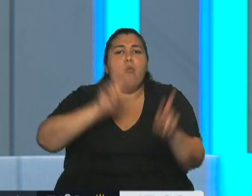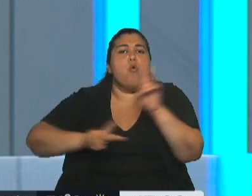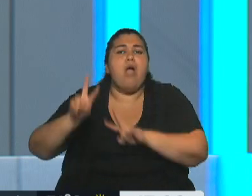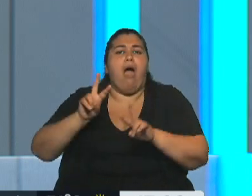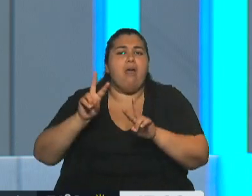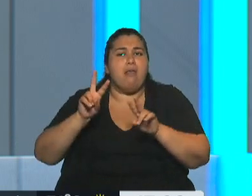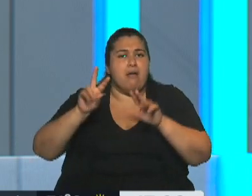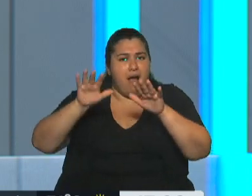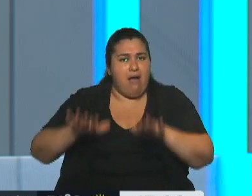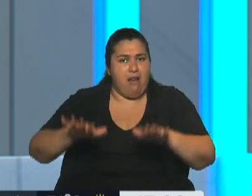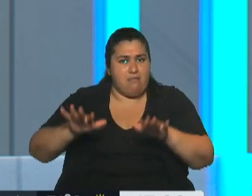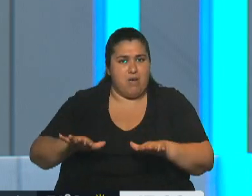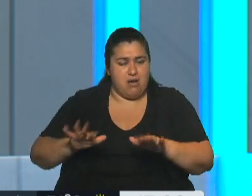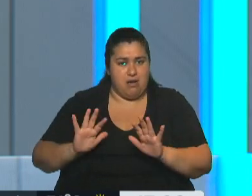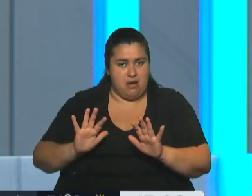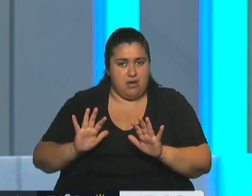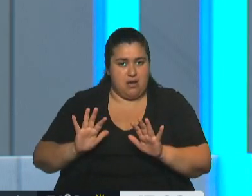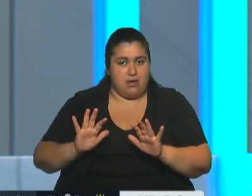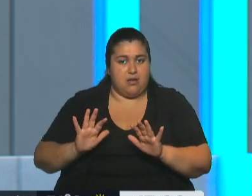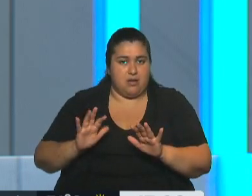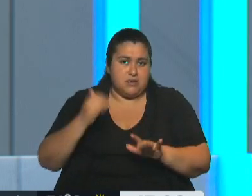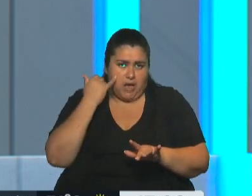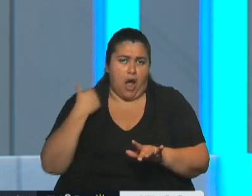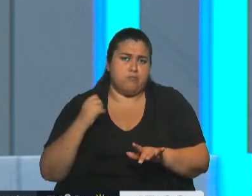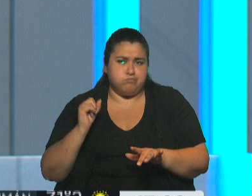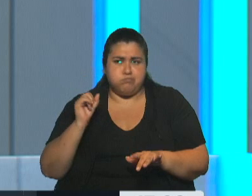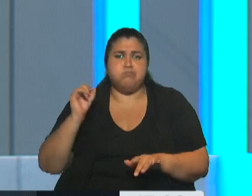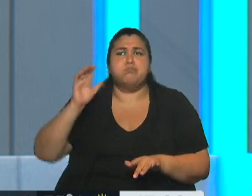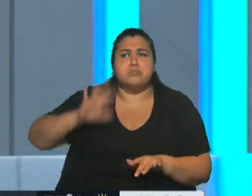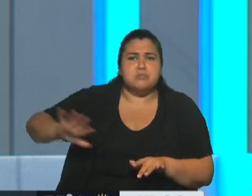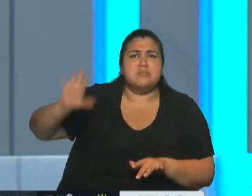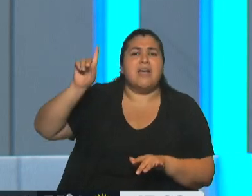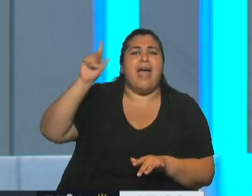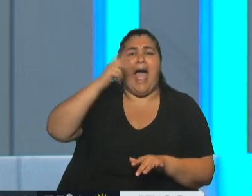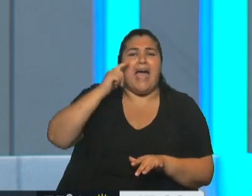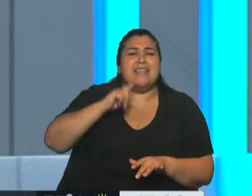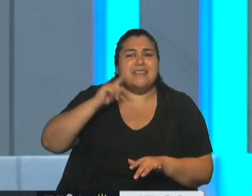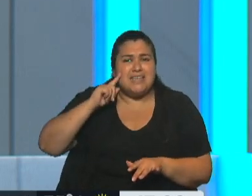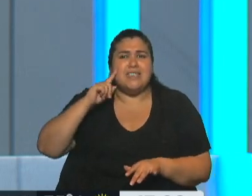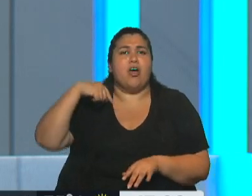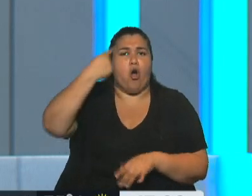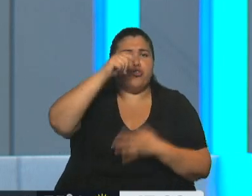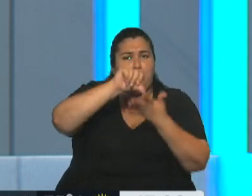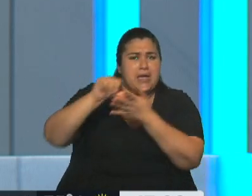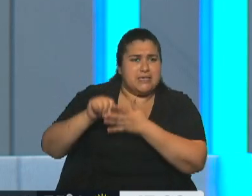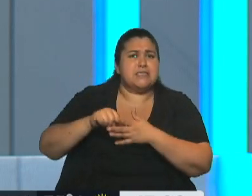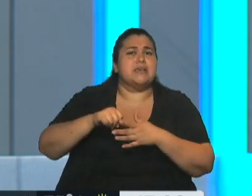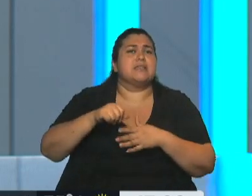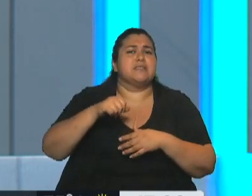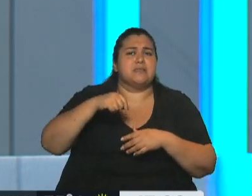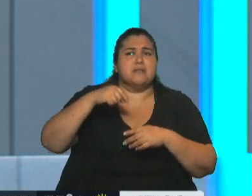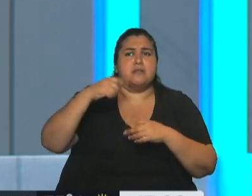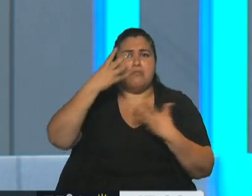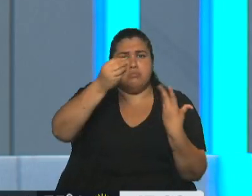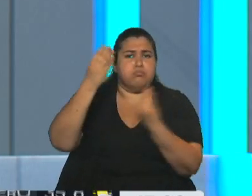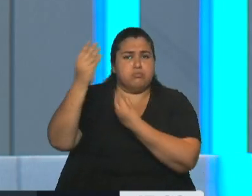que olvidarse también de ese escenario. Lo vimos en Haití, que nos parece muy lejano, lo vimos en otros países, pero podría